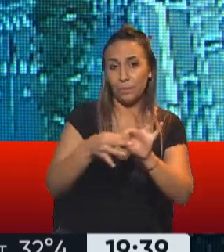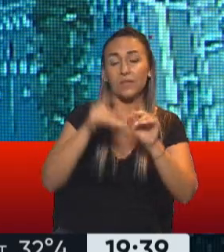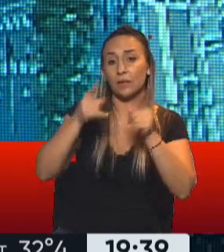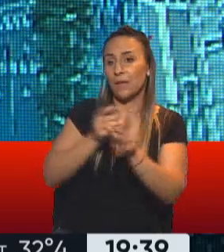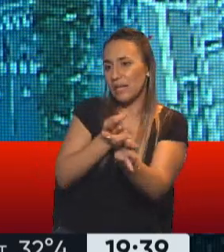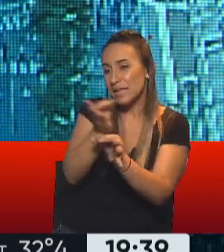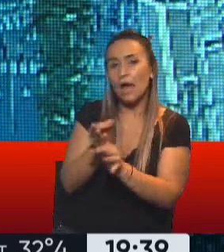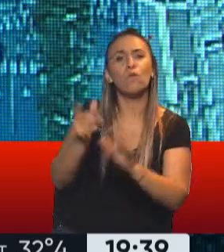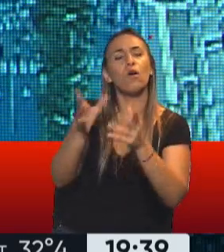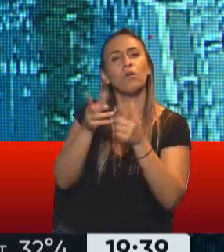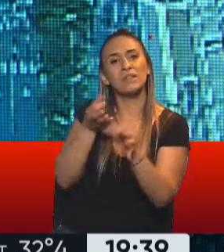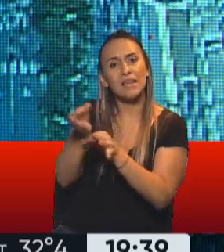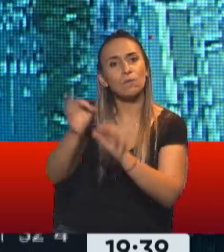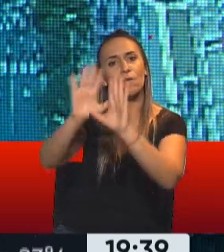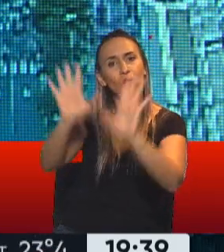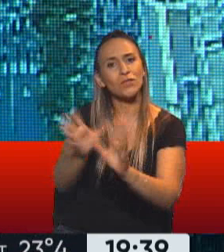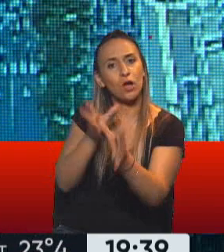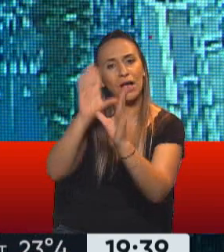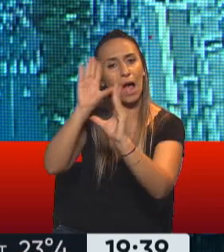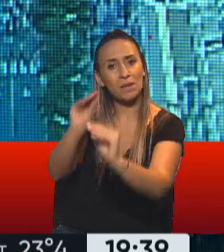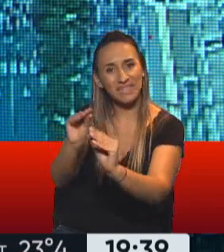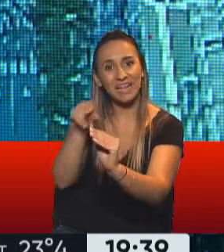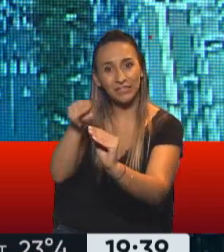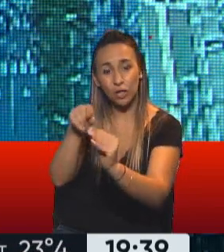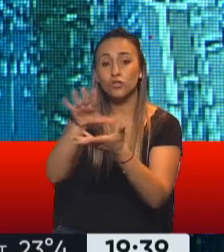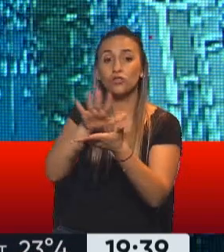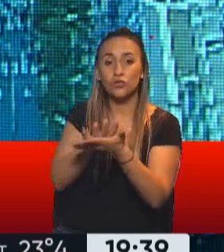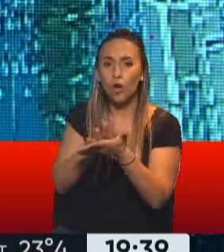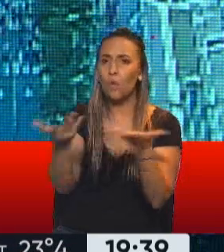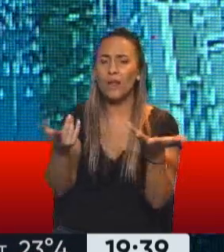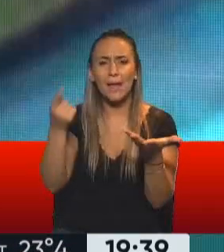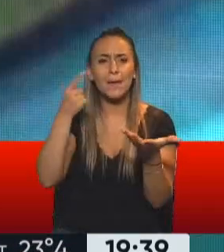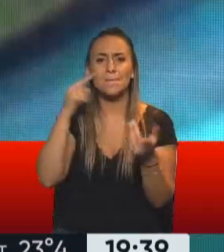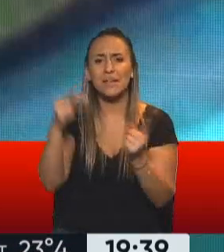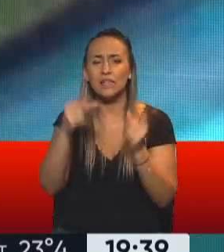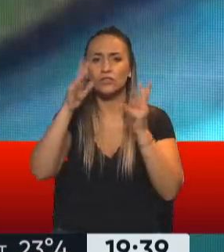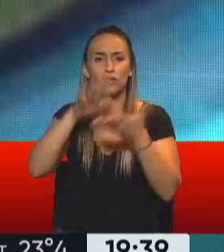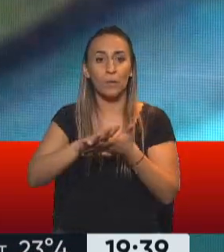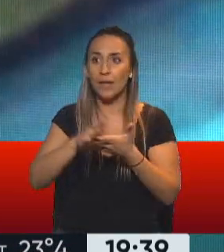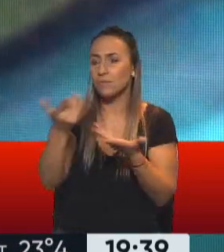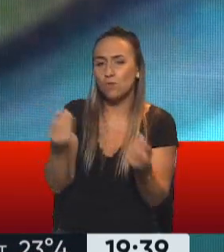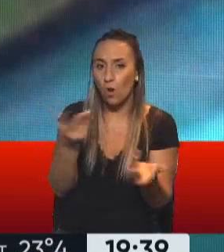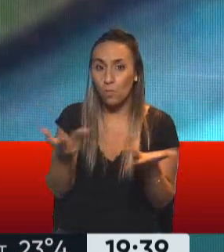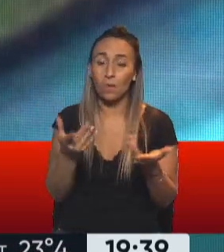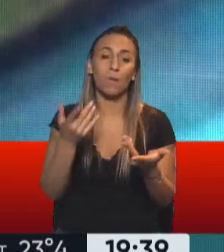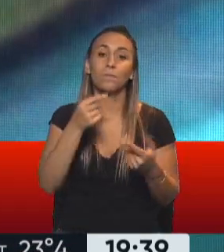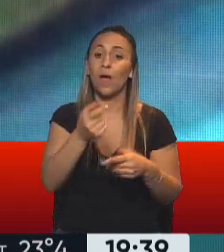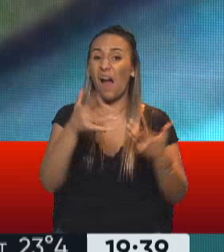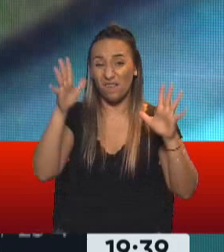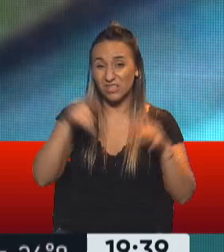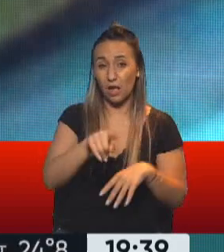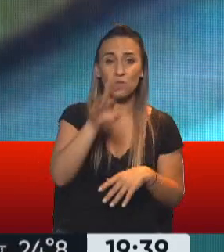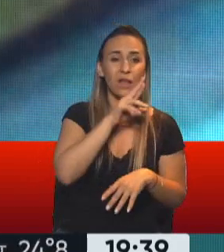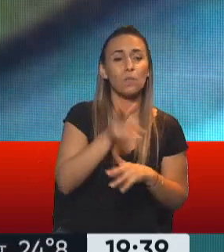lado, asistencia, que en general ha sido la gran deuda, ¿no? Porque es un gran problema, porque además cuando llega la hora de los juicios o no se las ubica o